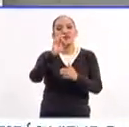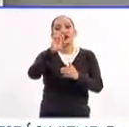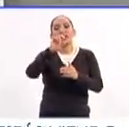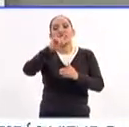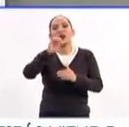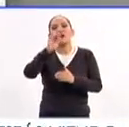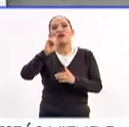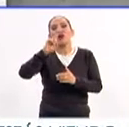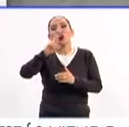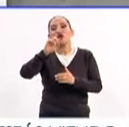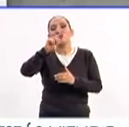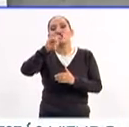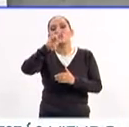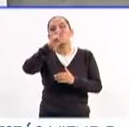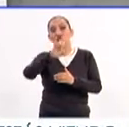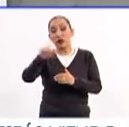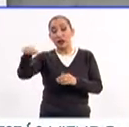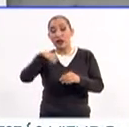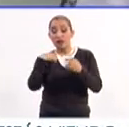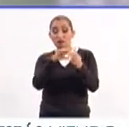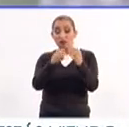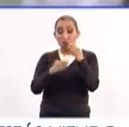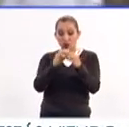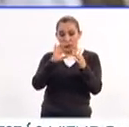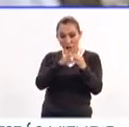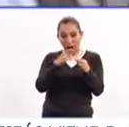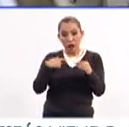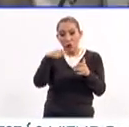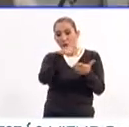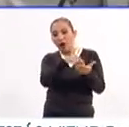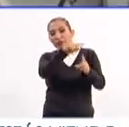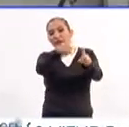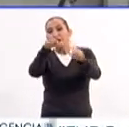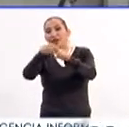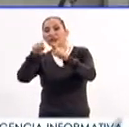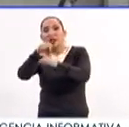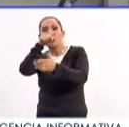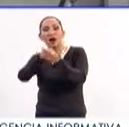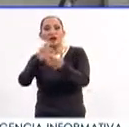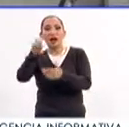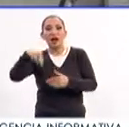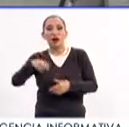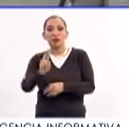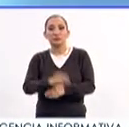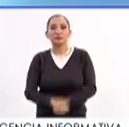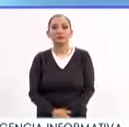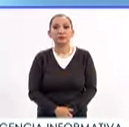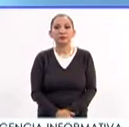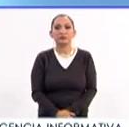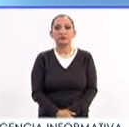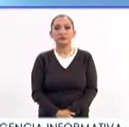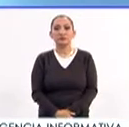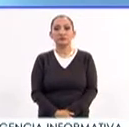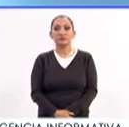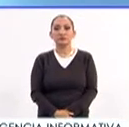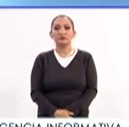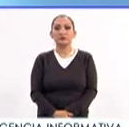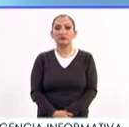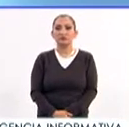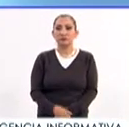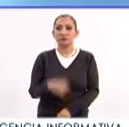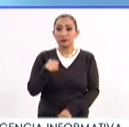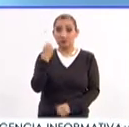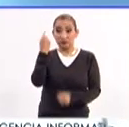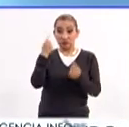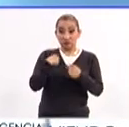for Future, una acción global que incluso ha encontrado un espacio en distintos foros de Naciones Unidas. Children can get headlines all over